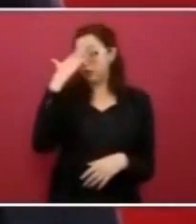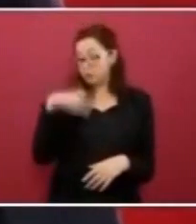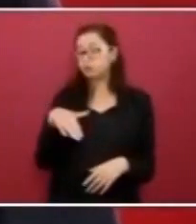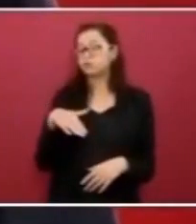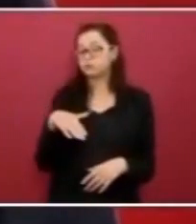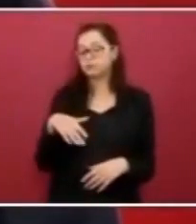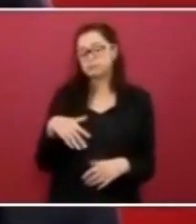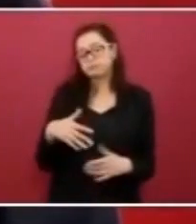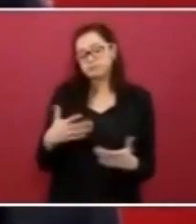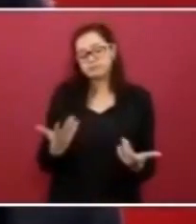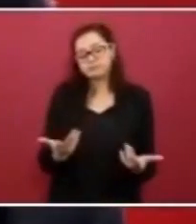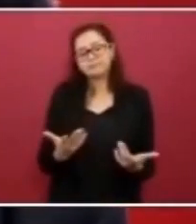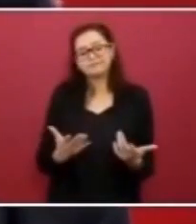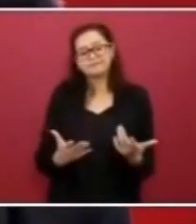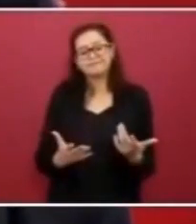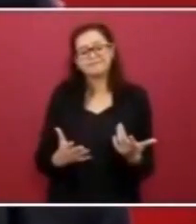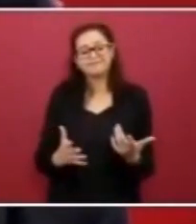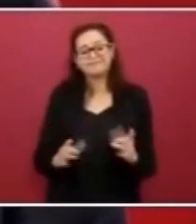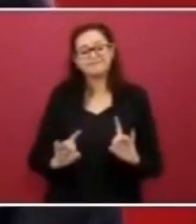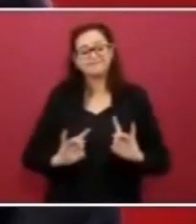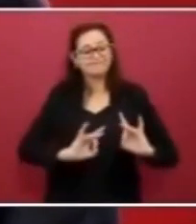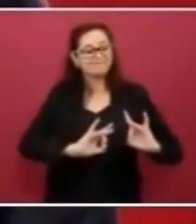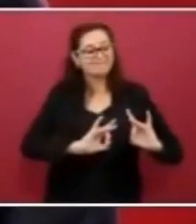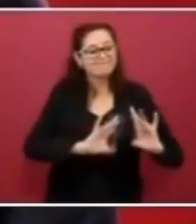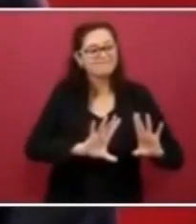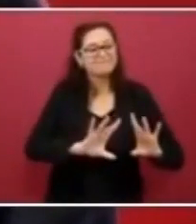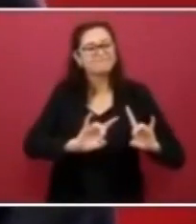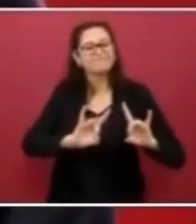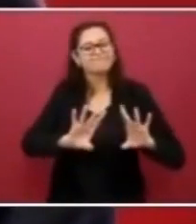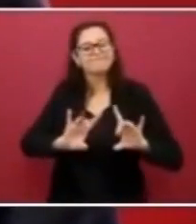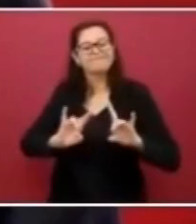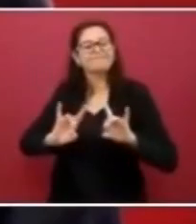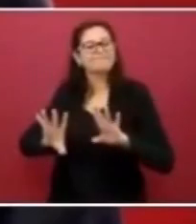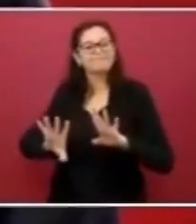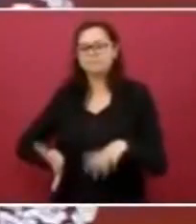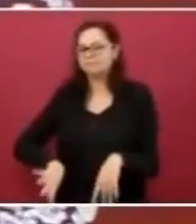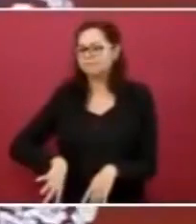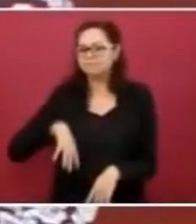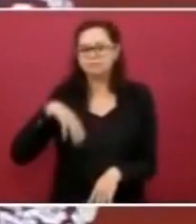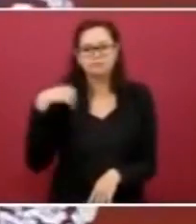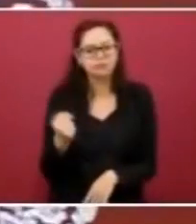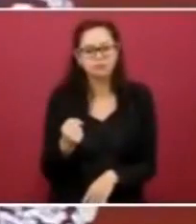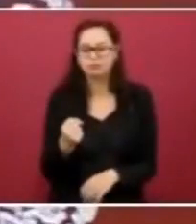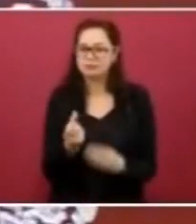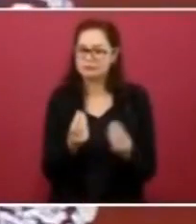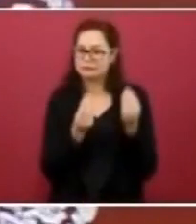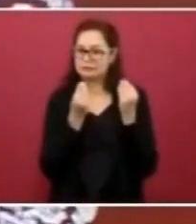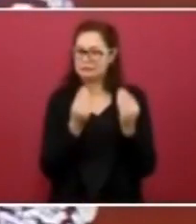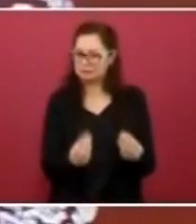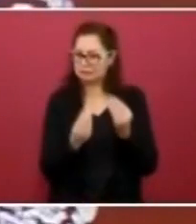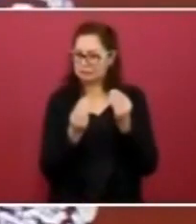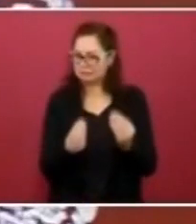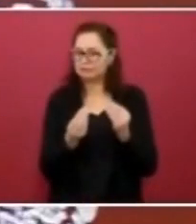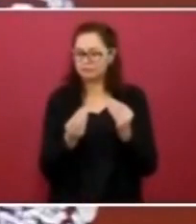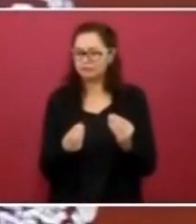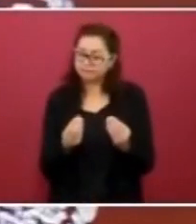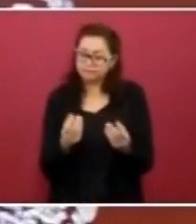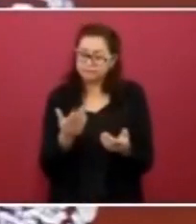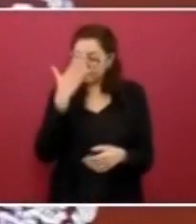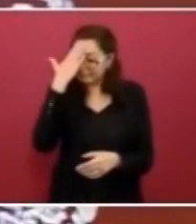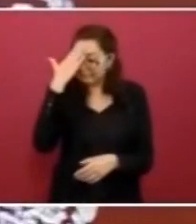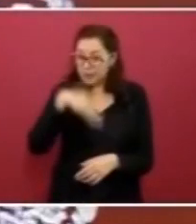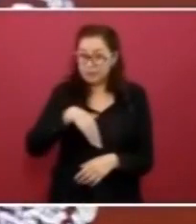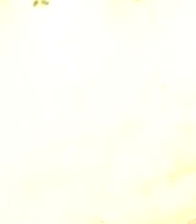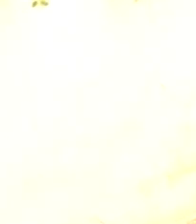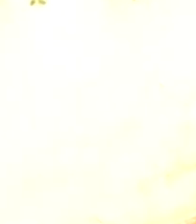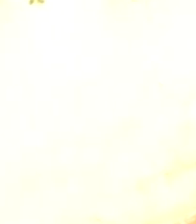dos visitas hará a coahuila el presidente andrés manuel lópez obrador quien se reunirá en saltillo con el ejército y en piedras negras revisará el tema de